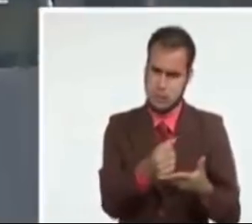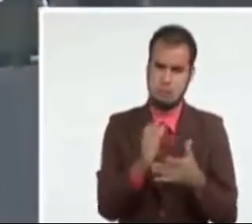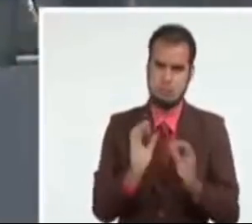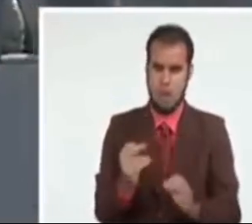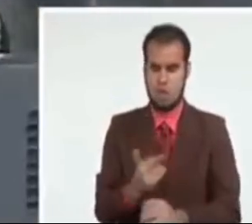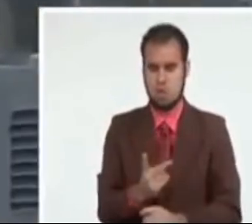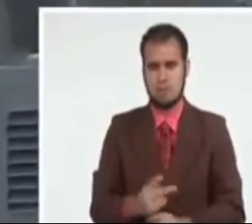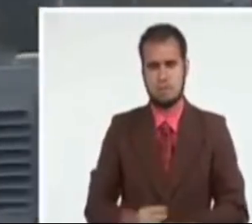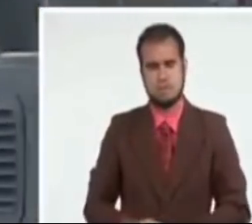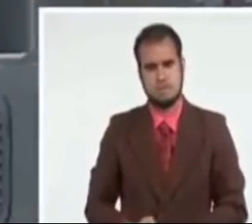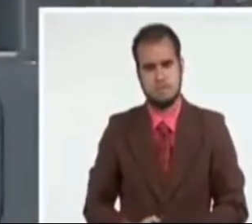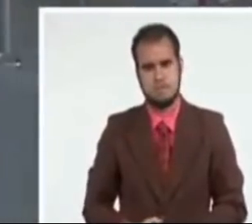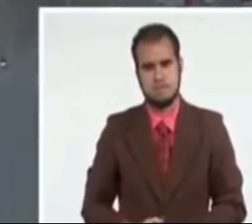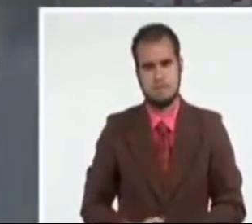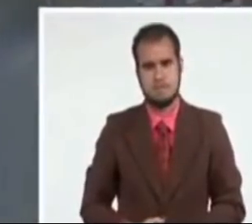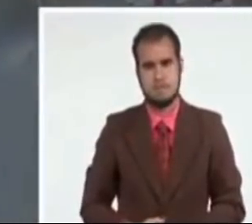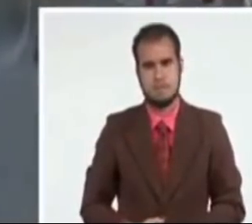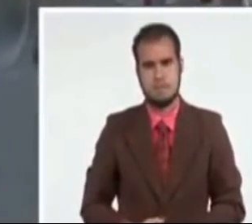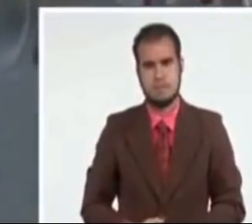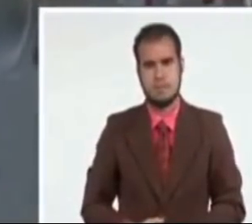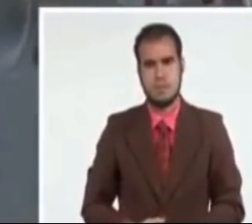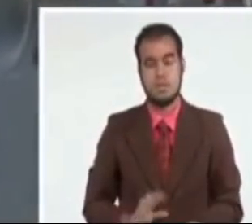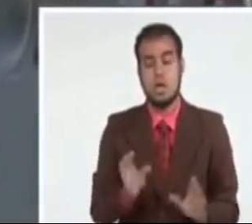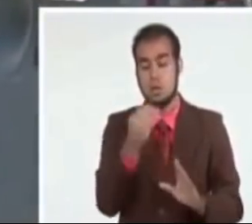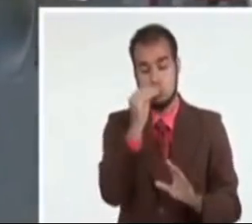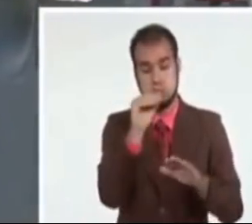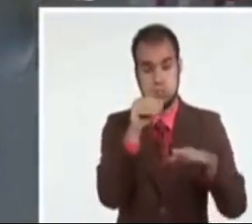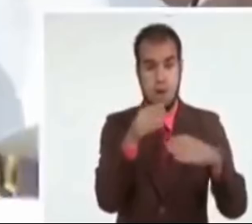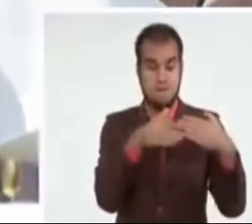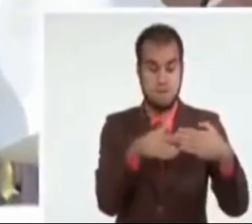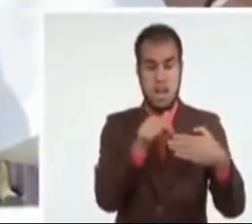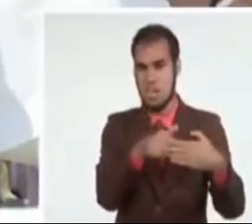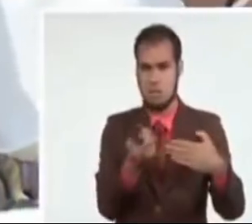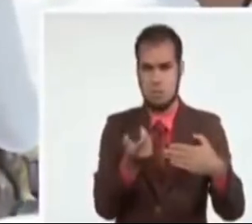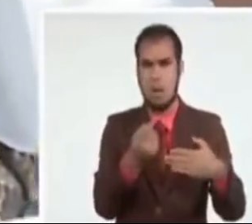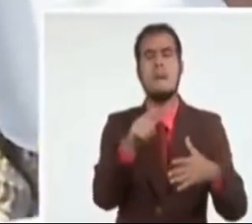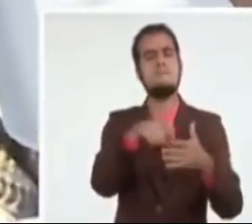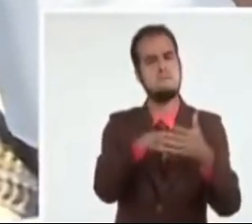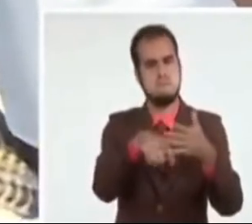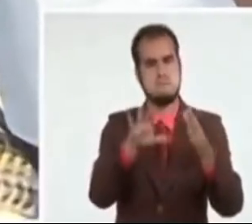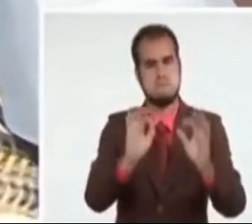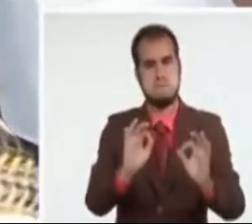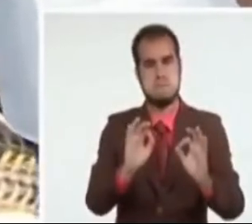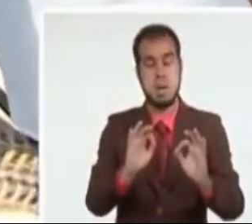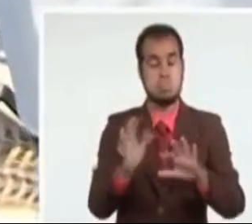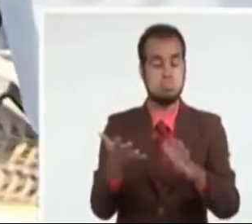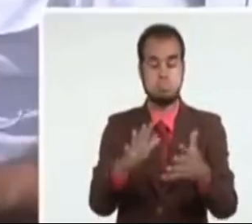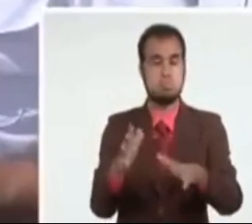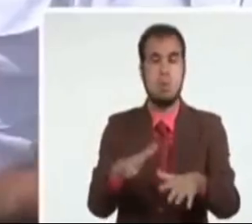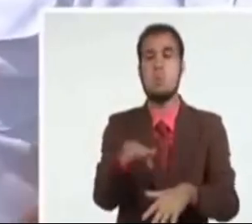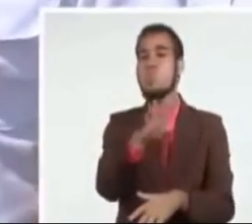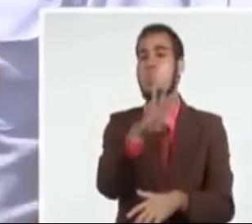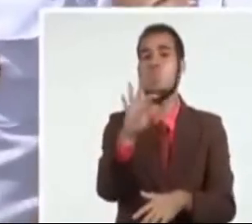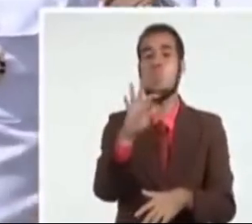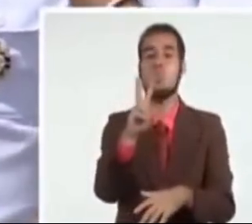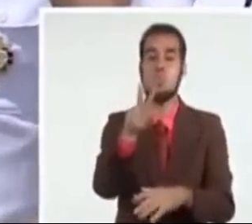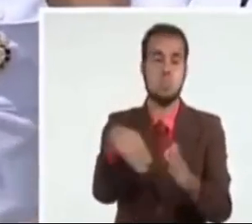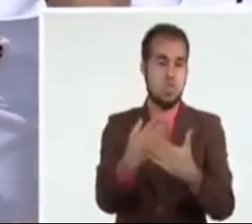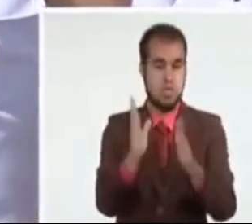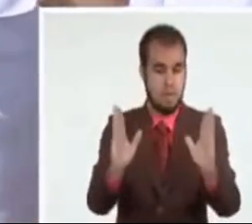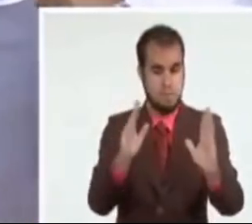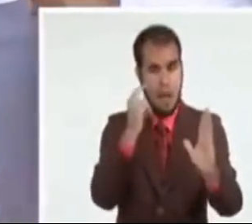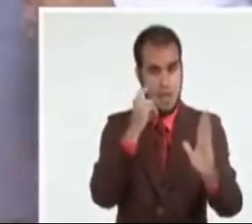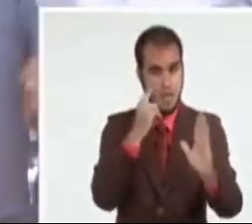países. La descarga de este buque está planificada para realizarse en menos de 48 horas.